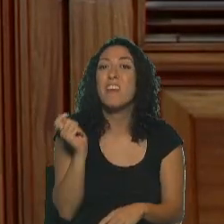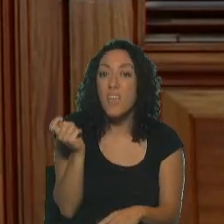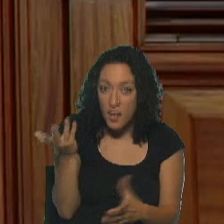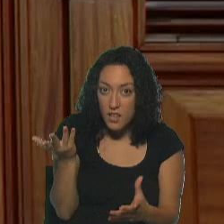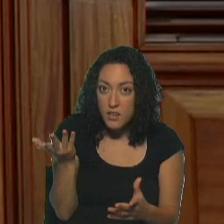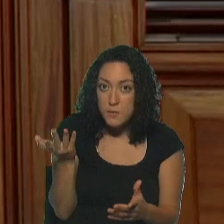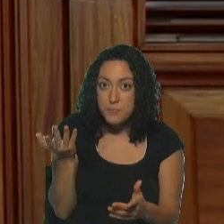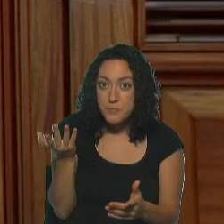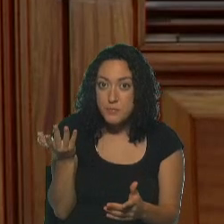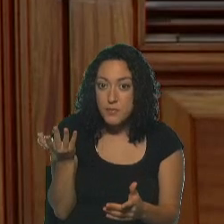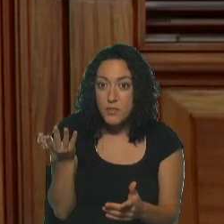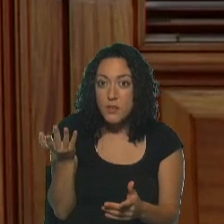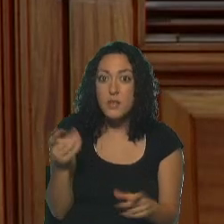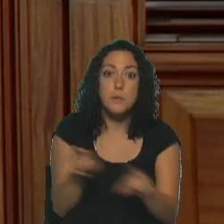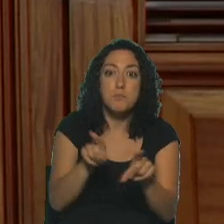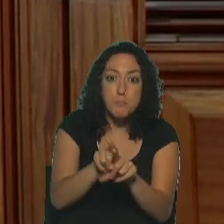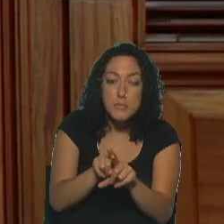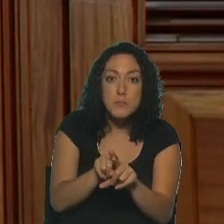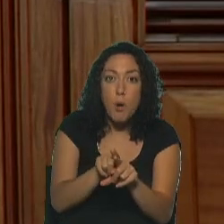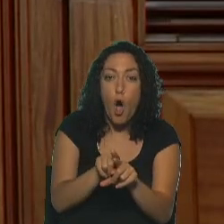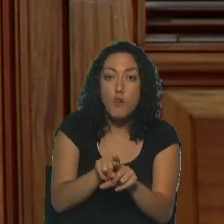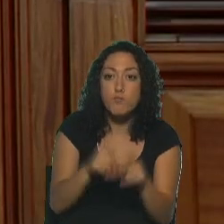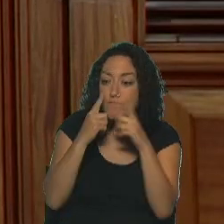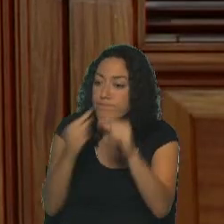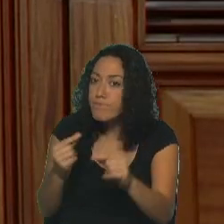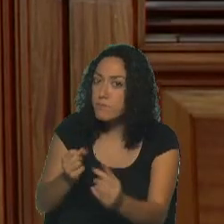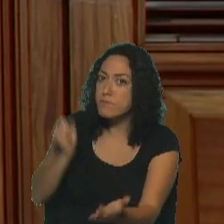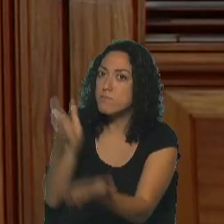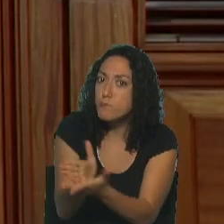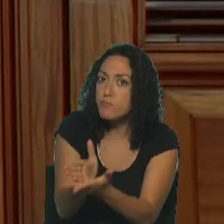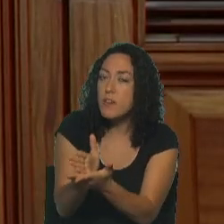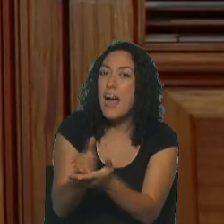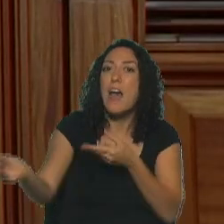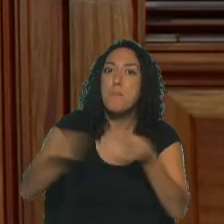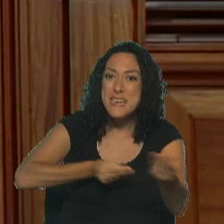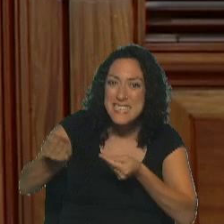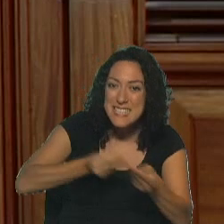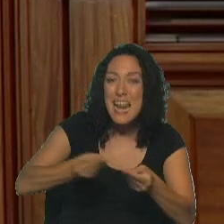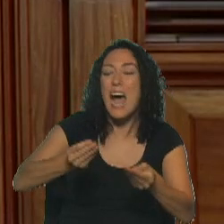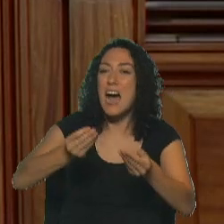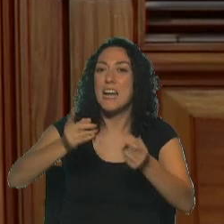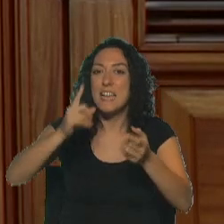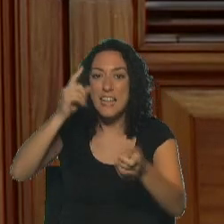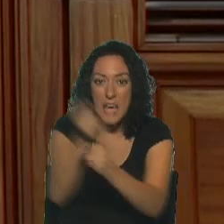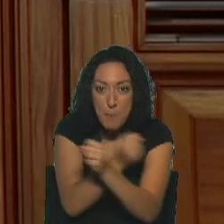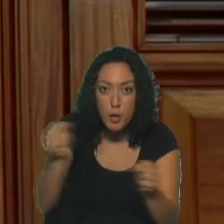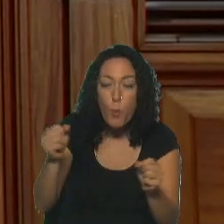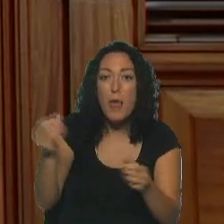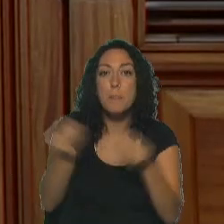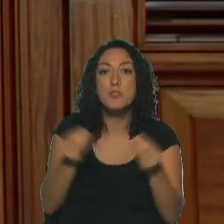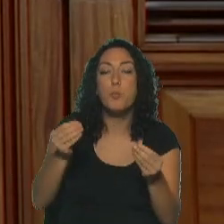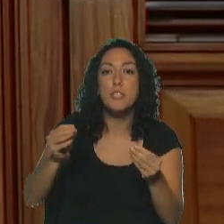el deber jurídico, o sea, que puede ser demandado si incumple ese deber, de administrar y ejecutar el presupuesto de la Nación